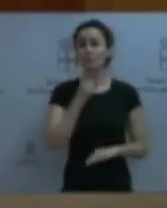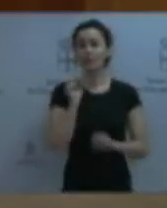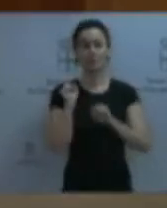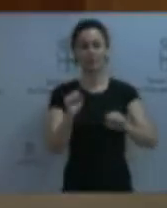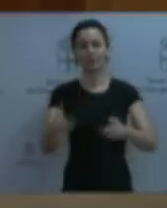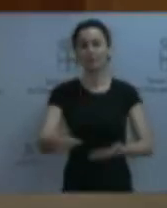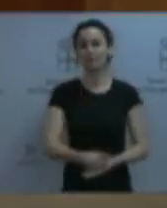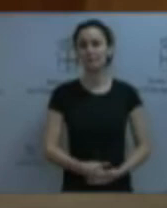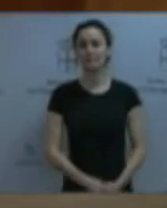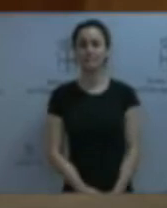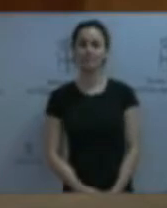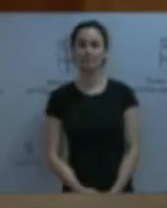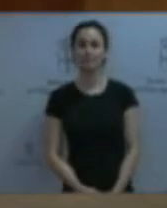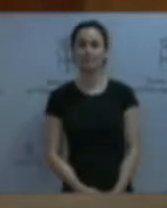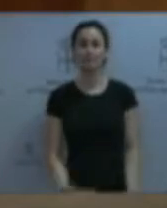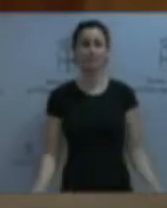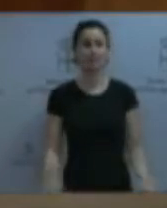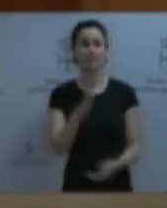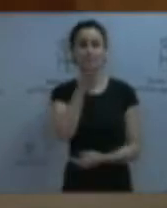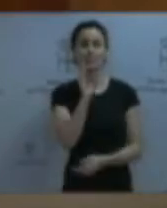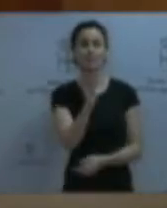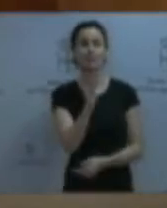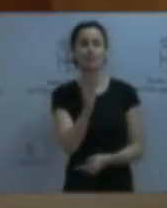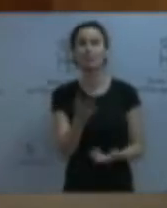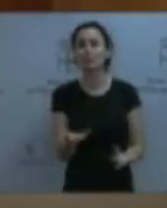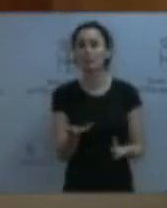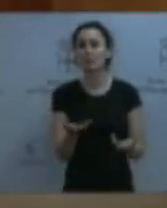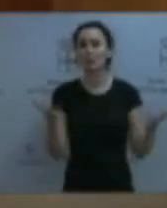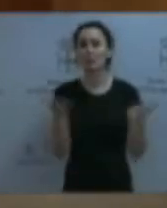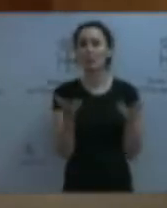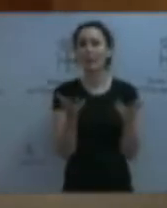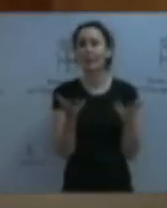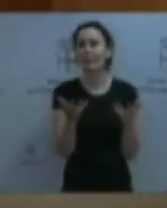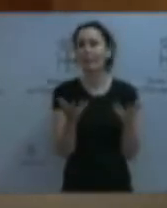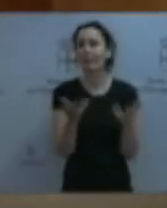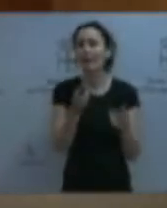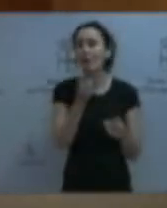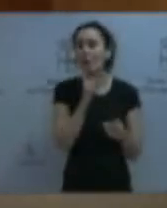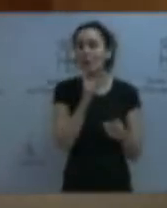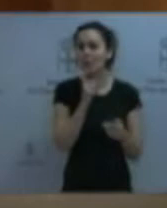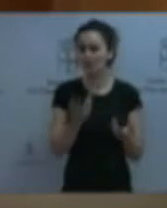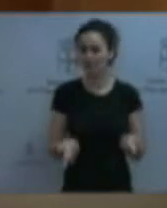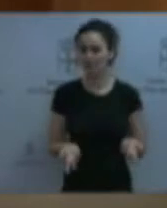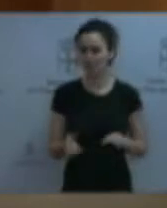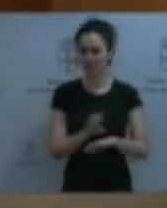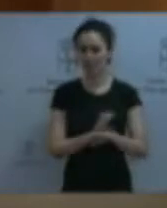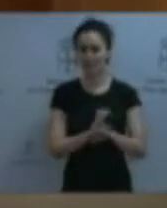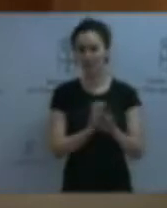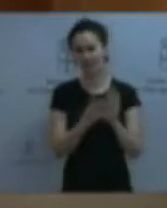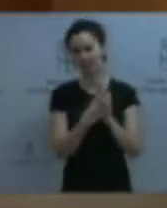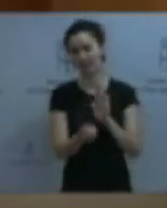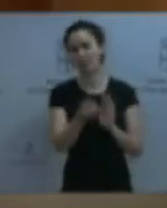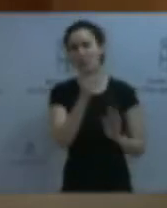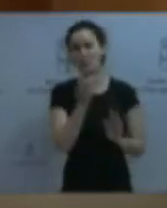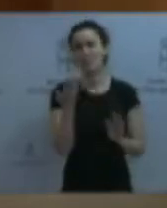solicitud. Por eso le pregunto cómo define la urgencia su consejería. El pasado